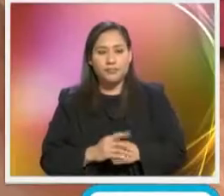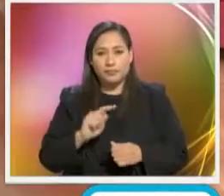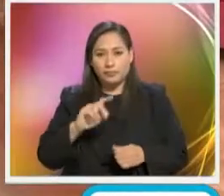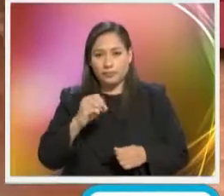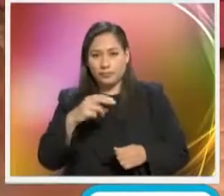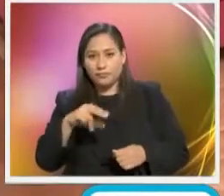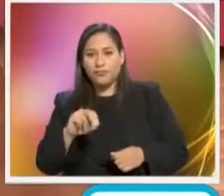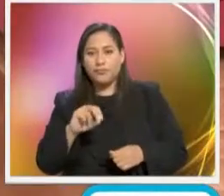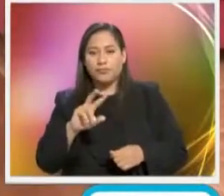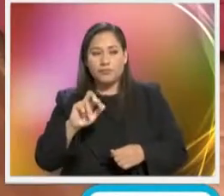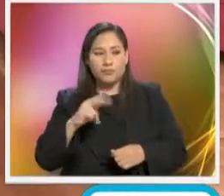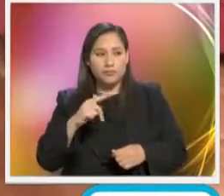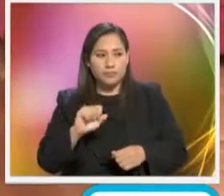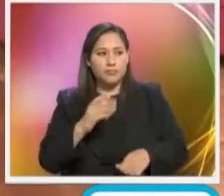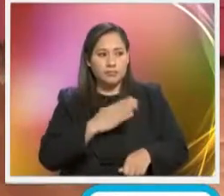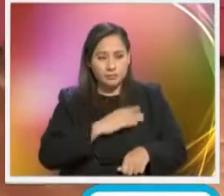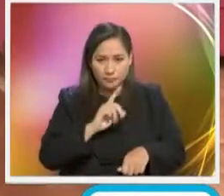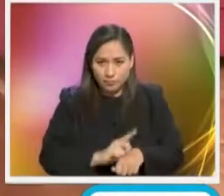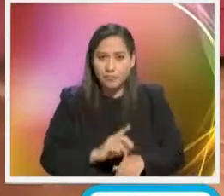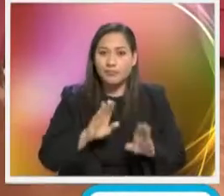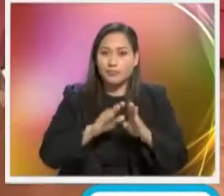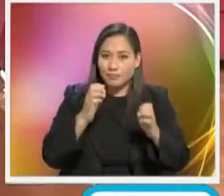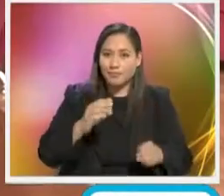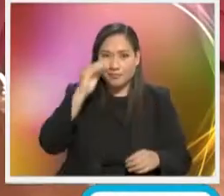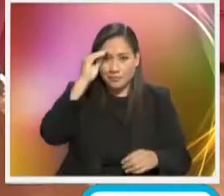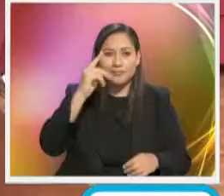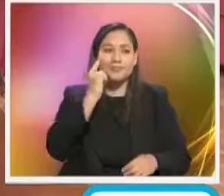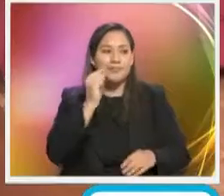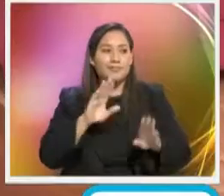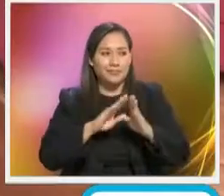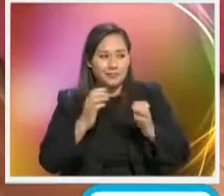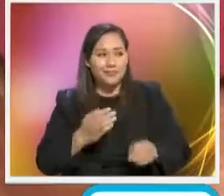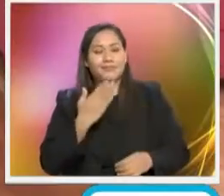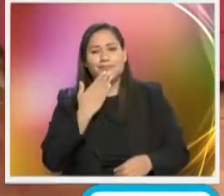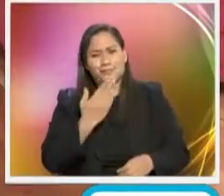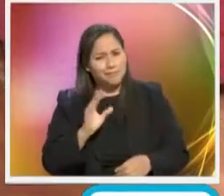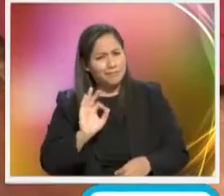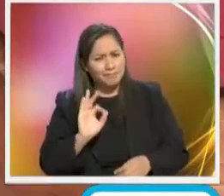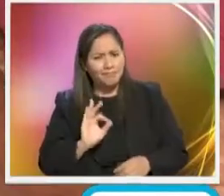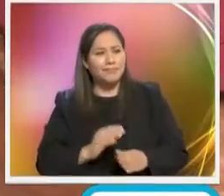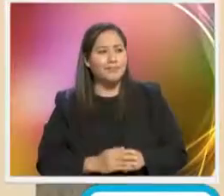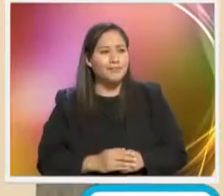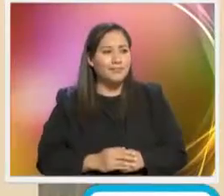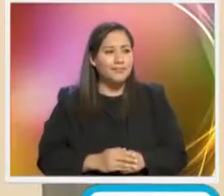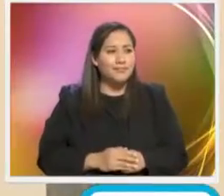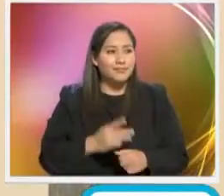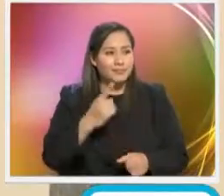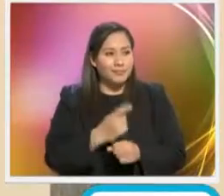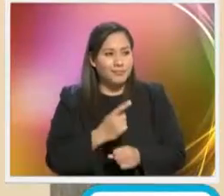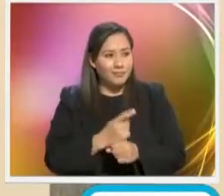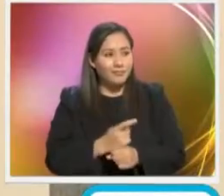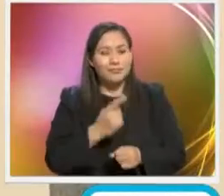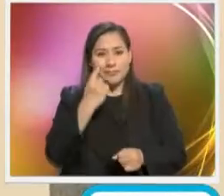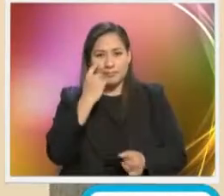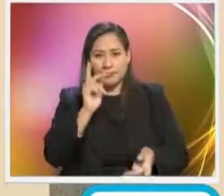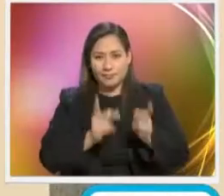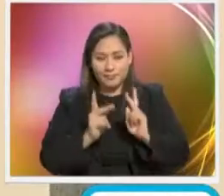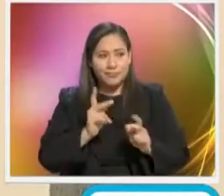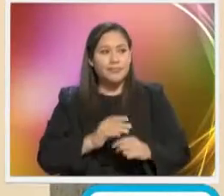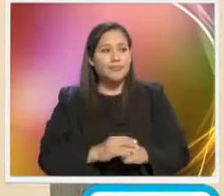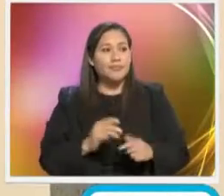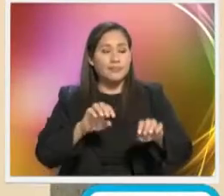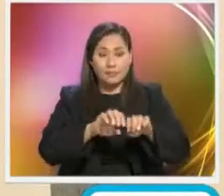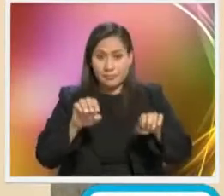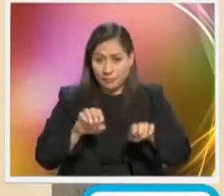Toño Vargas, buenos días, ¿cómo estás? ¿Cómo estás, señor Quique? ¿Cómo andas? ¿Cómo me le va? Bien, bien, bien. Bueno, de entrada te platico que